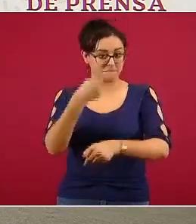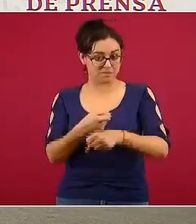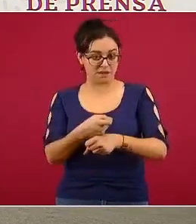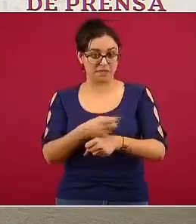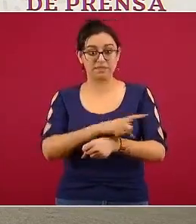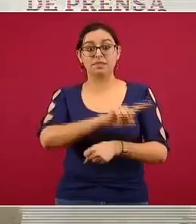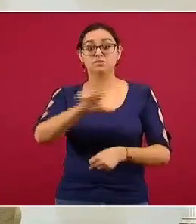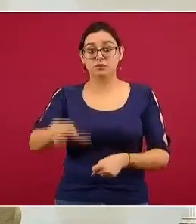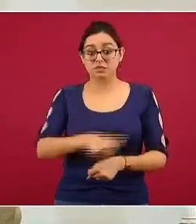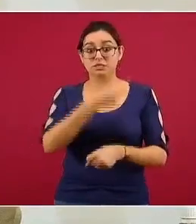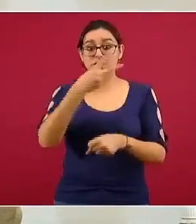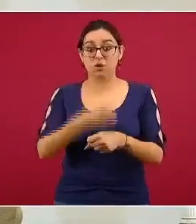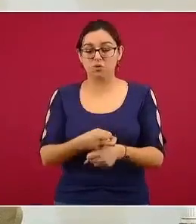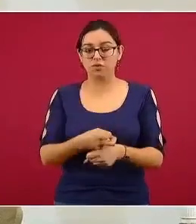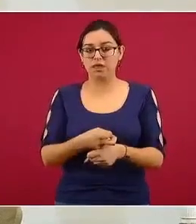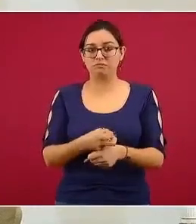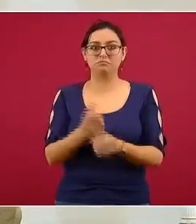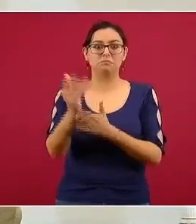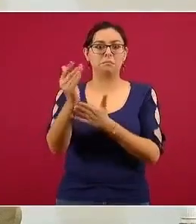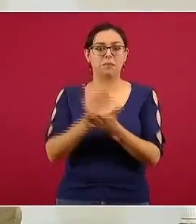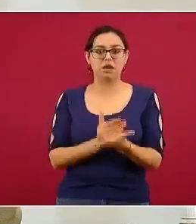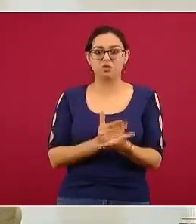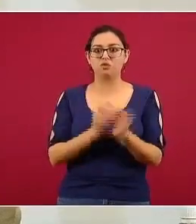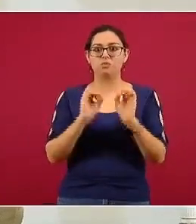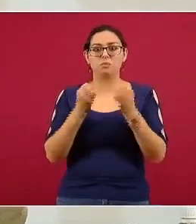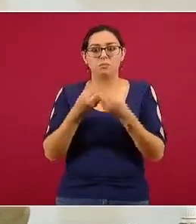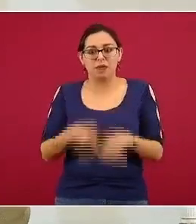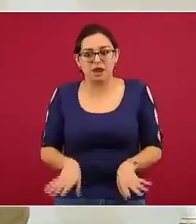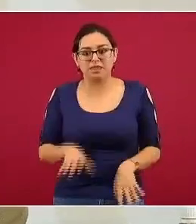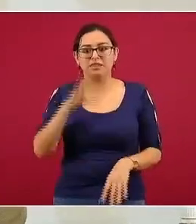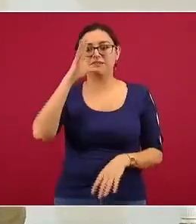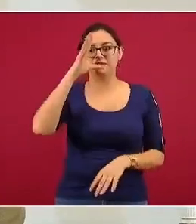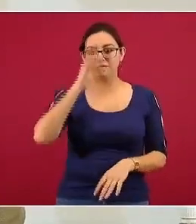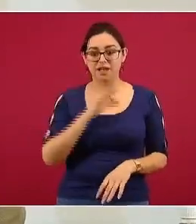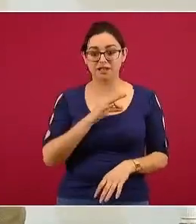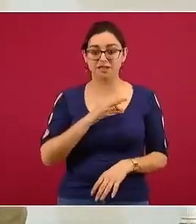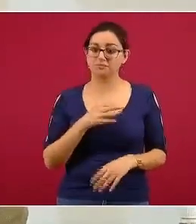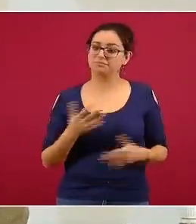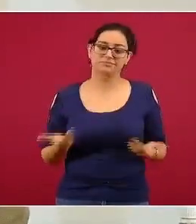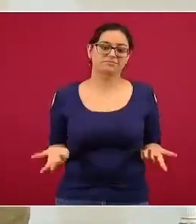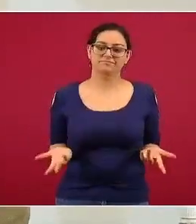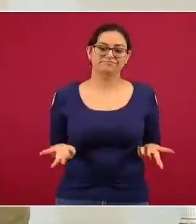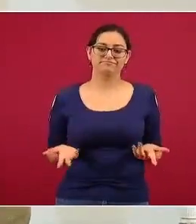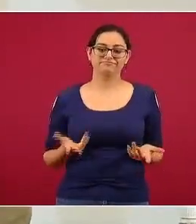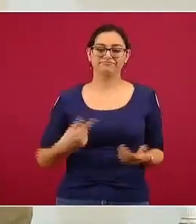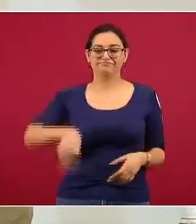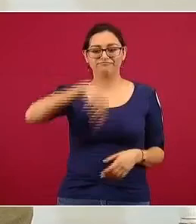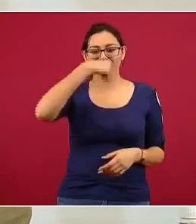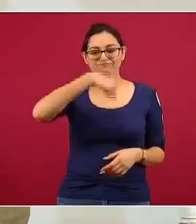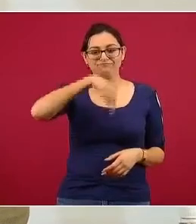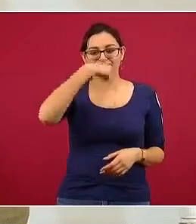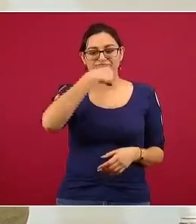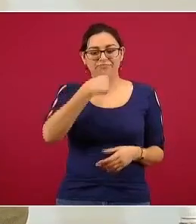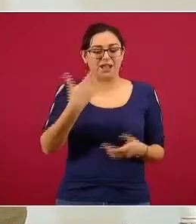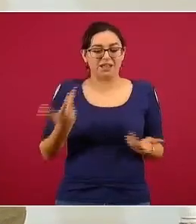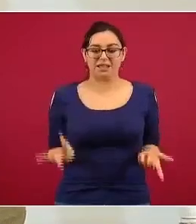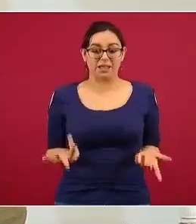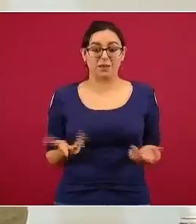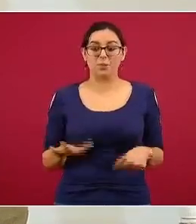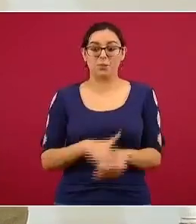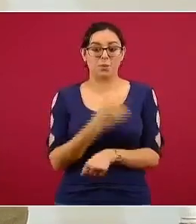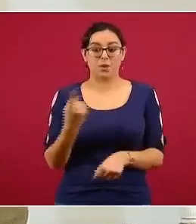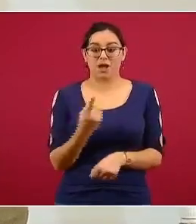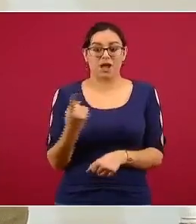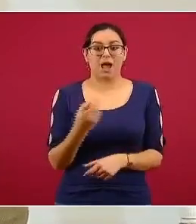la segunda dosis sea mucho menor. Y eso sí sería, digo, por un lado un desperdicio de toda la estrategia porque la inmunidad